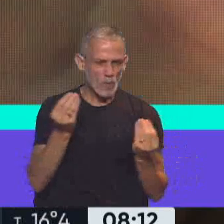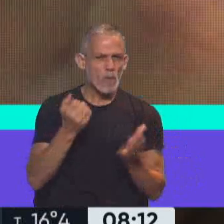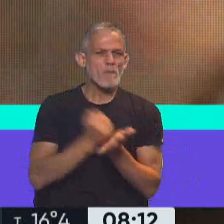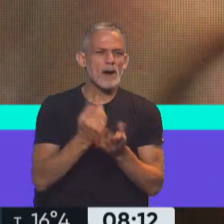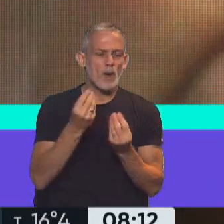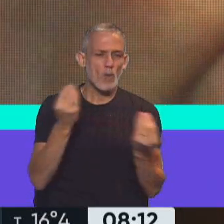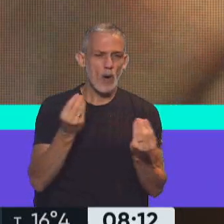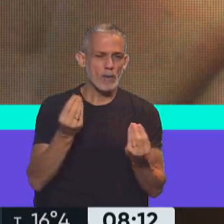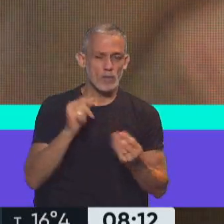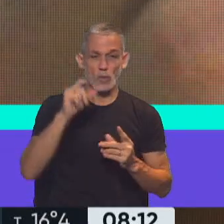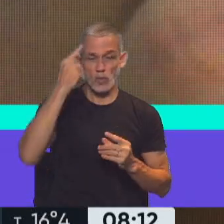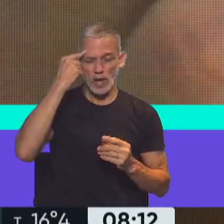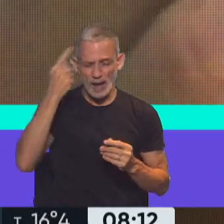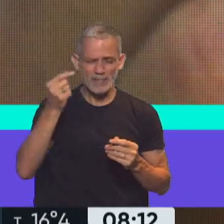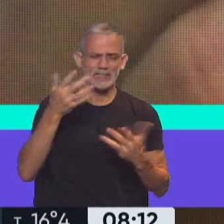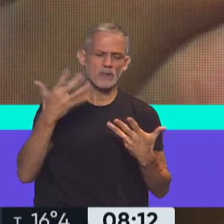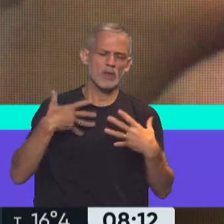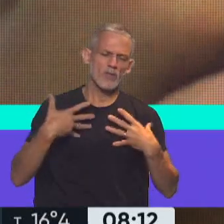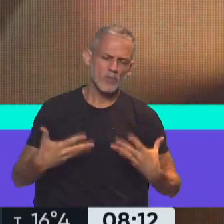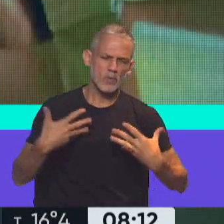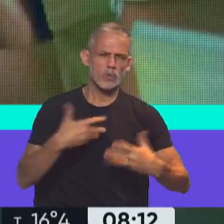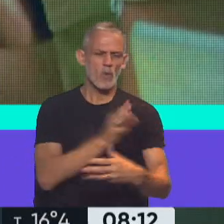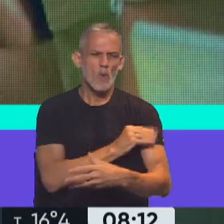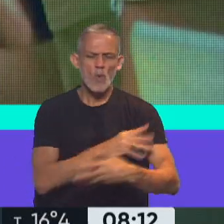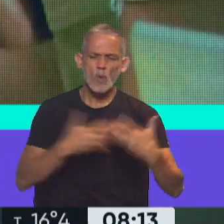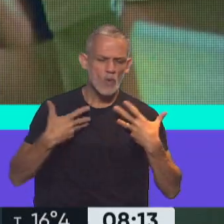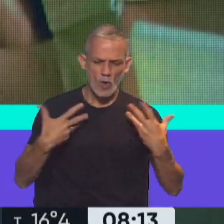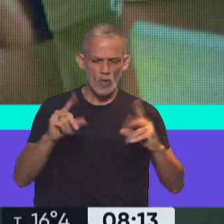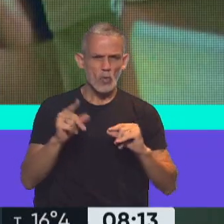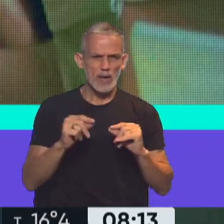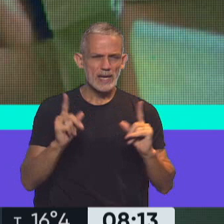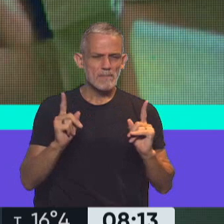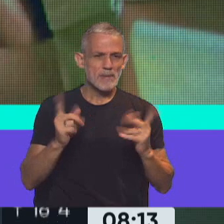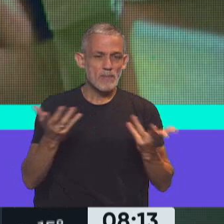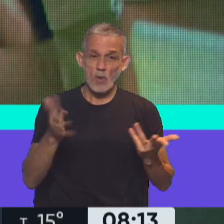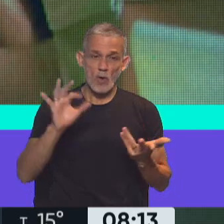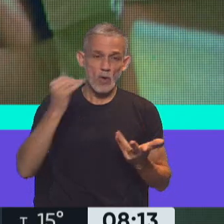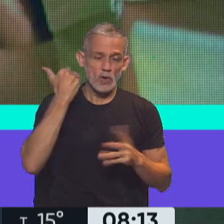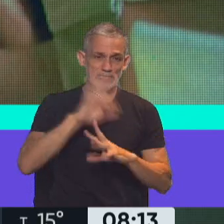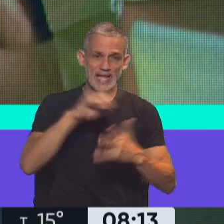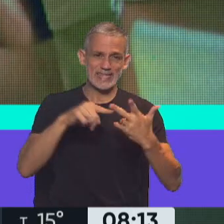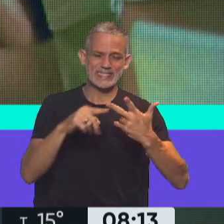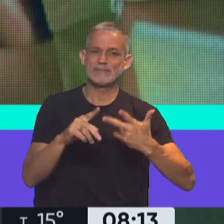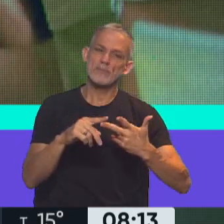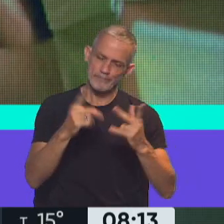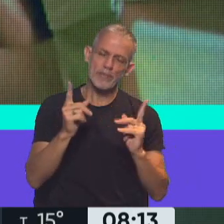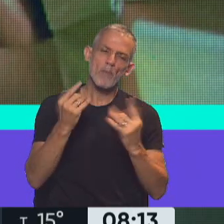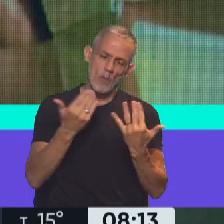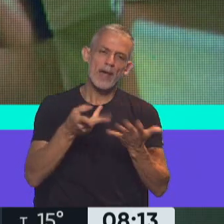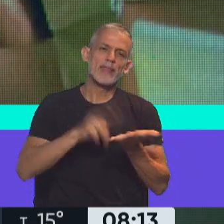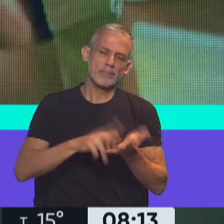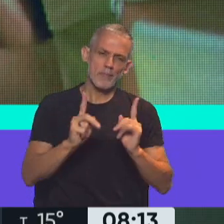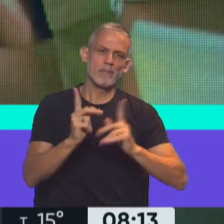dosis puede estar ese dolor de cabeza puede estar esa fatiga muscular se pueden repetir esos síntomas o no ya con la tercera no se pueden repetir los síntomas